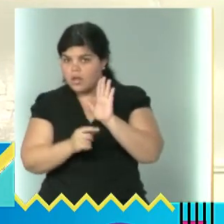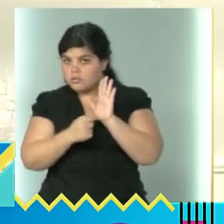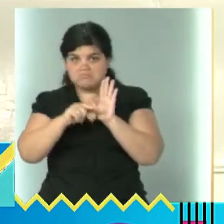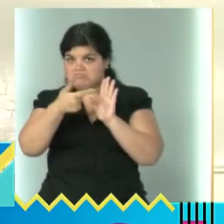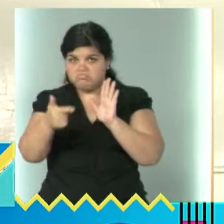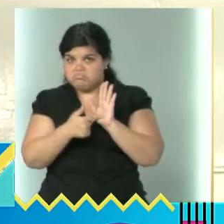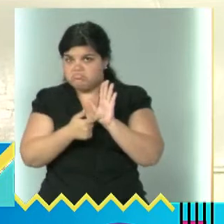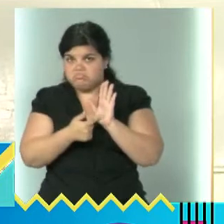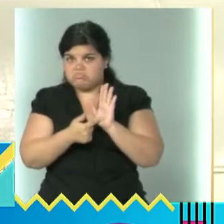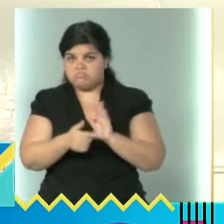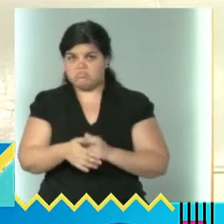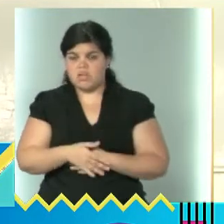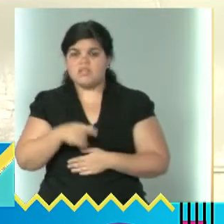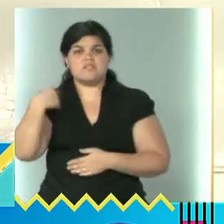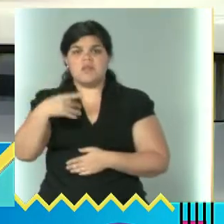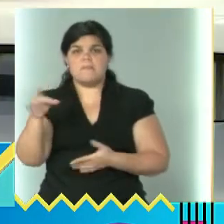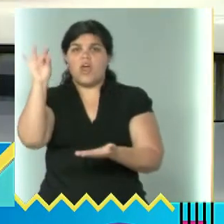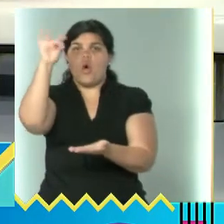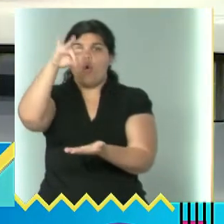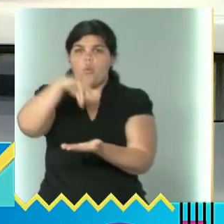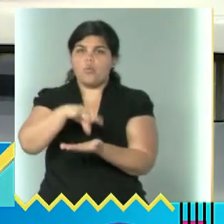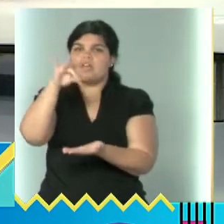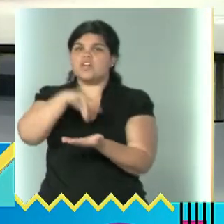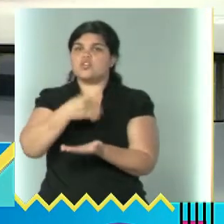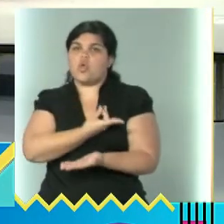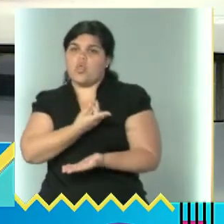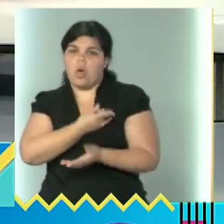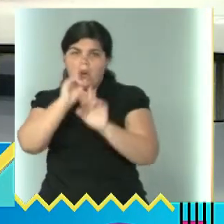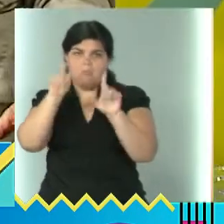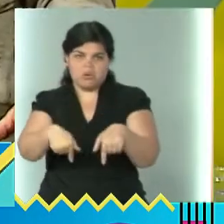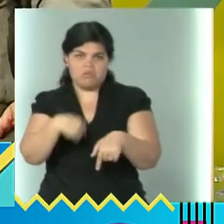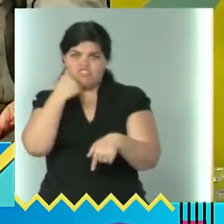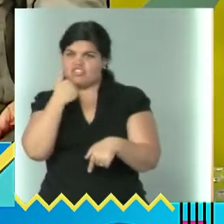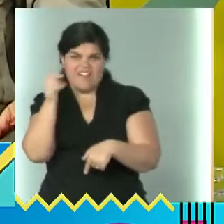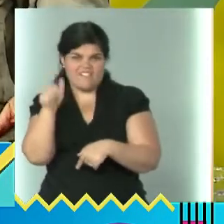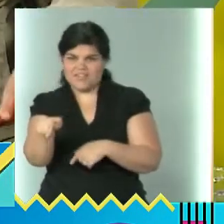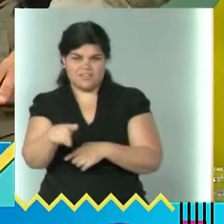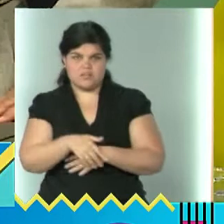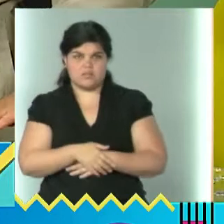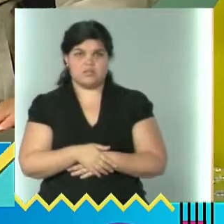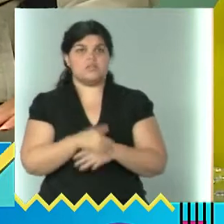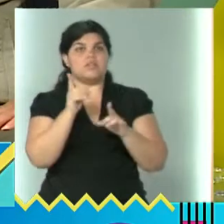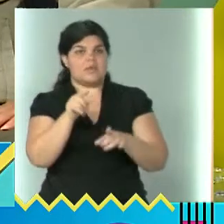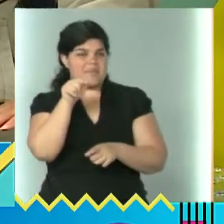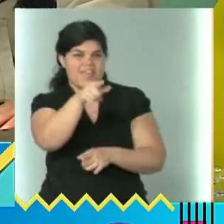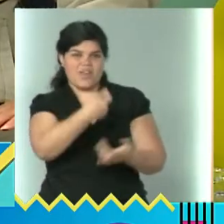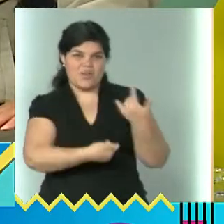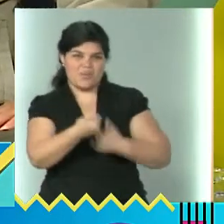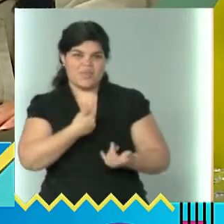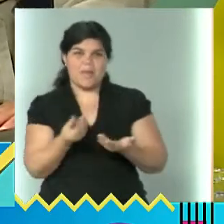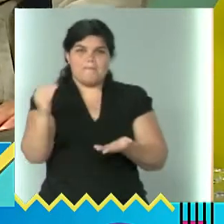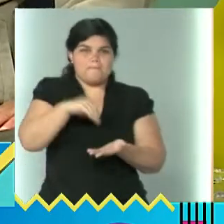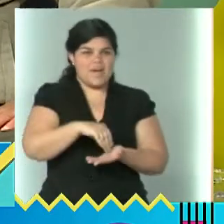ubicación constantemente. No lo saben. Entonces, tomando eso, querría decir algo más sobre